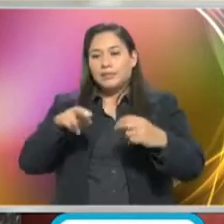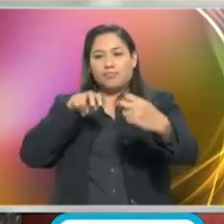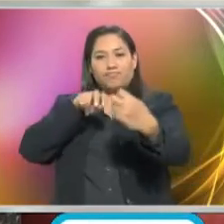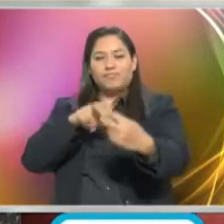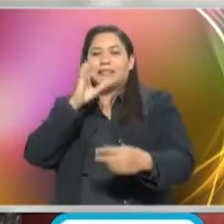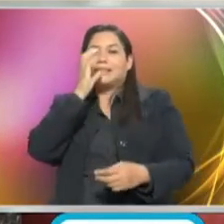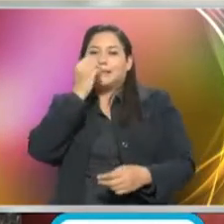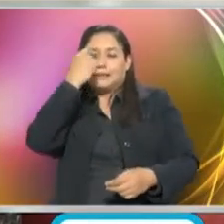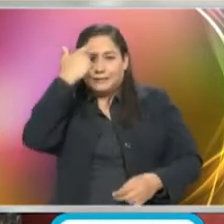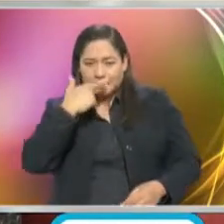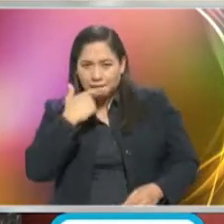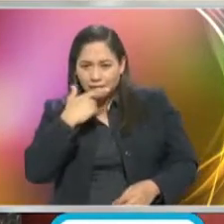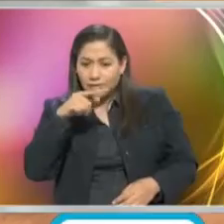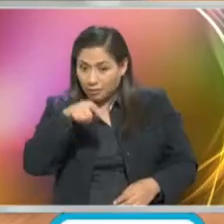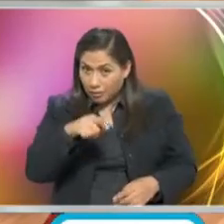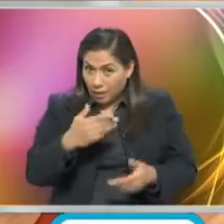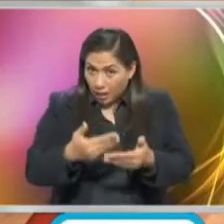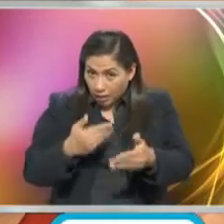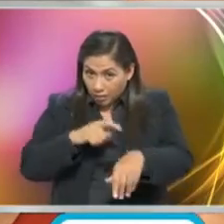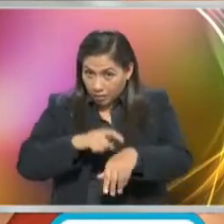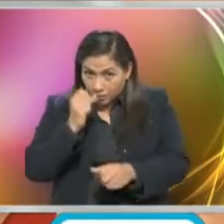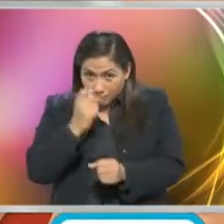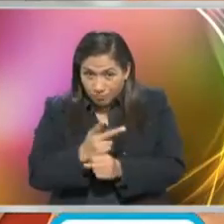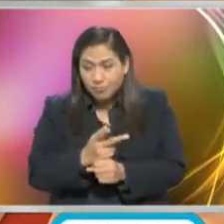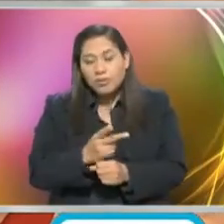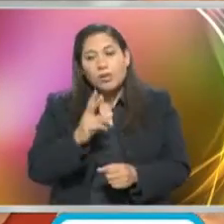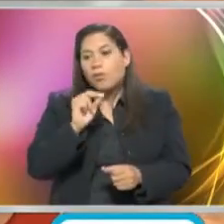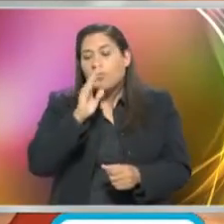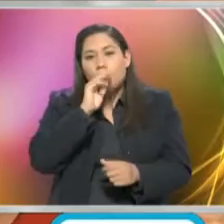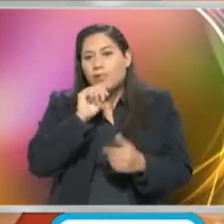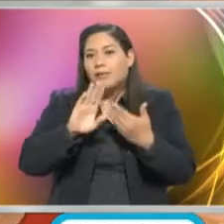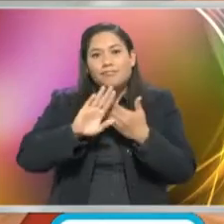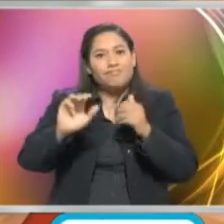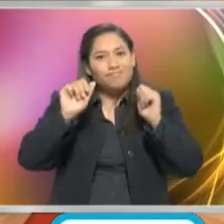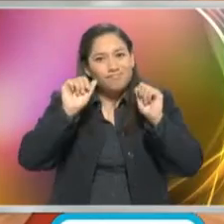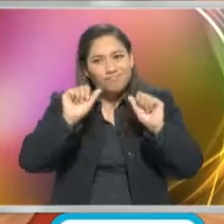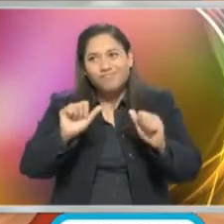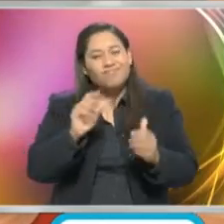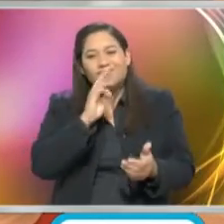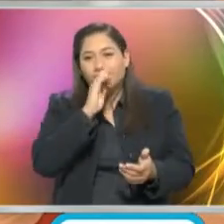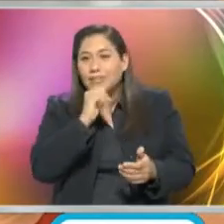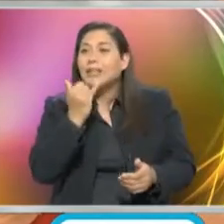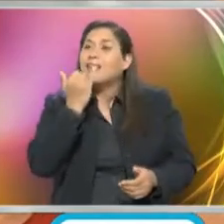que estas cenas se hagan un poco más temprano? Porque no se pueden evitar y no es de Sí, que vas a decir, totalmente. ¿sabes